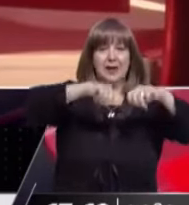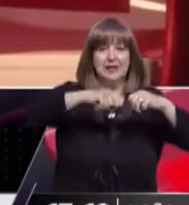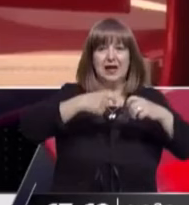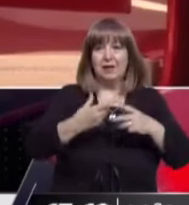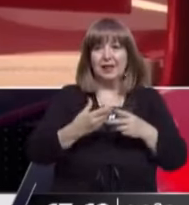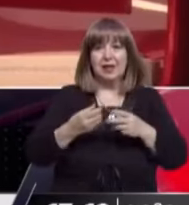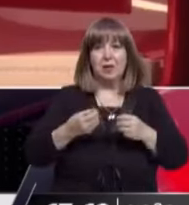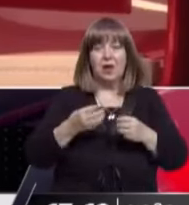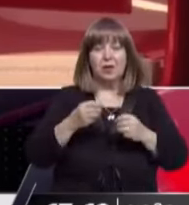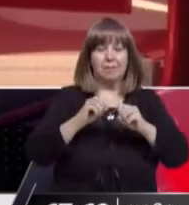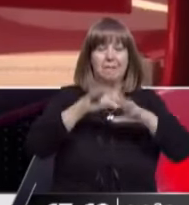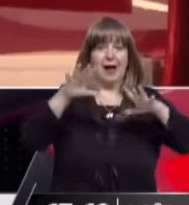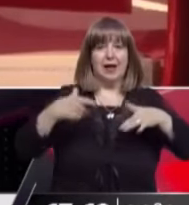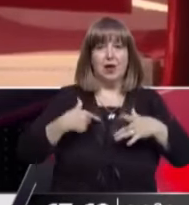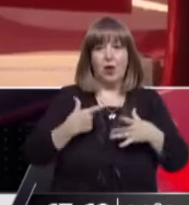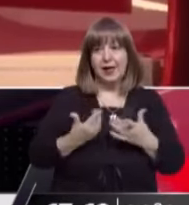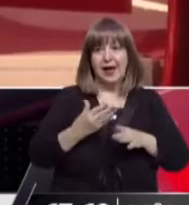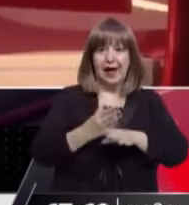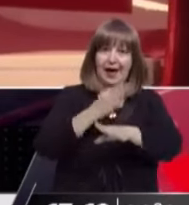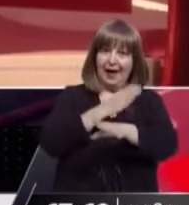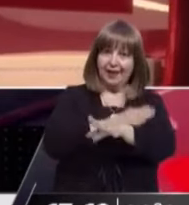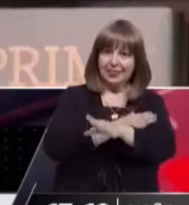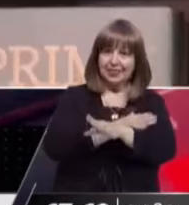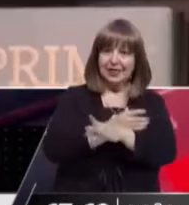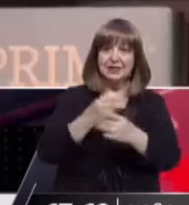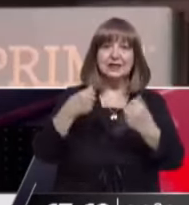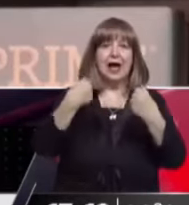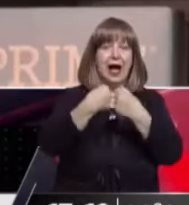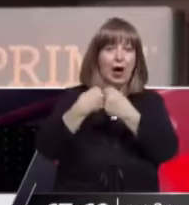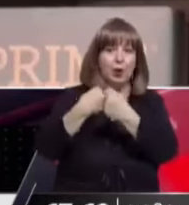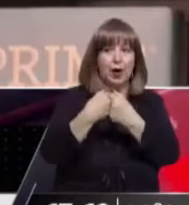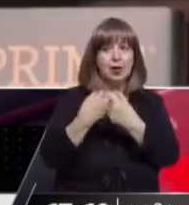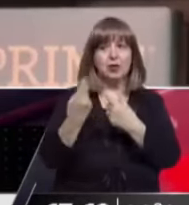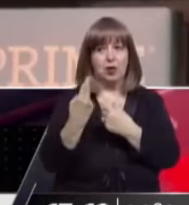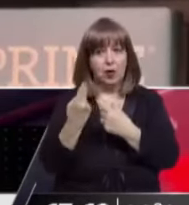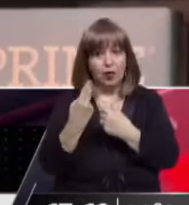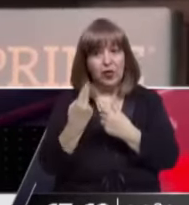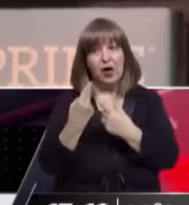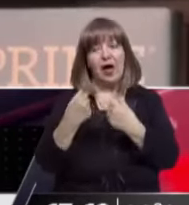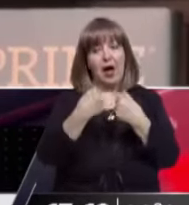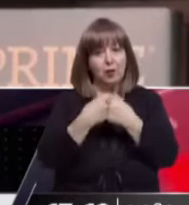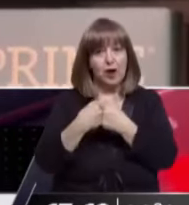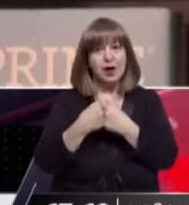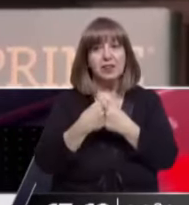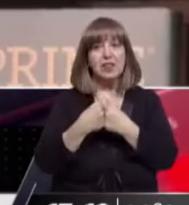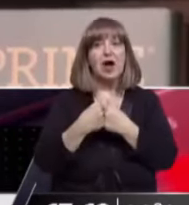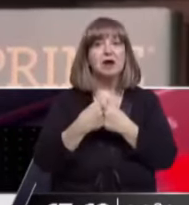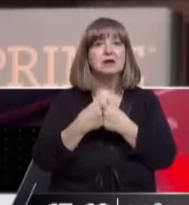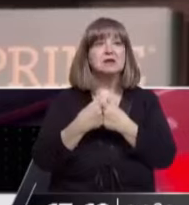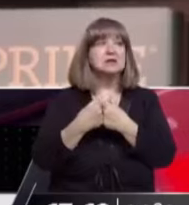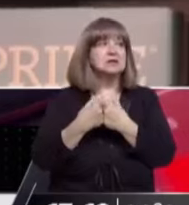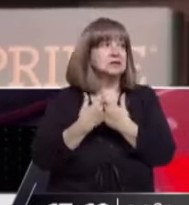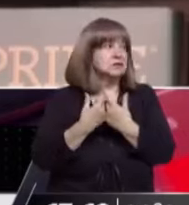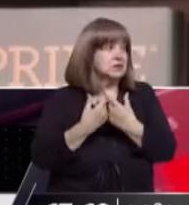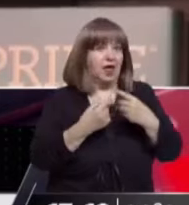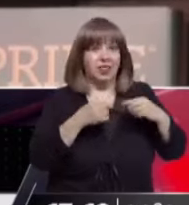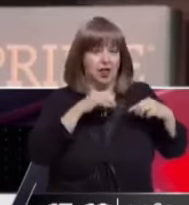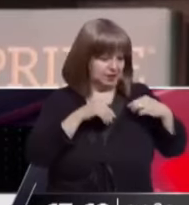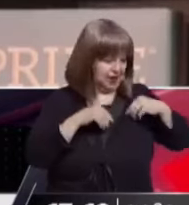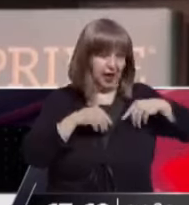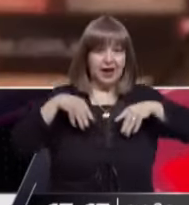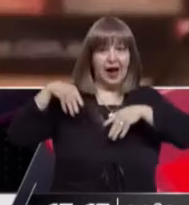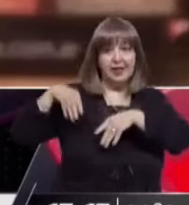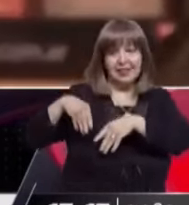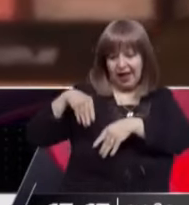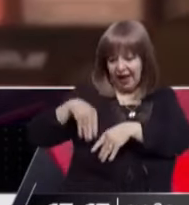aparecer mágicamente. La situación de intimidad puede llevar a que en ese momento, bueno, queremos ya. Pero si el preservativo no está en